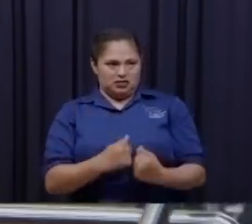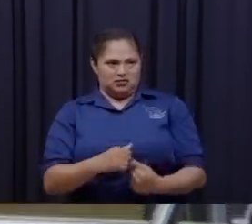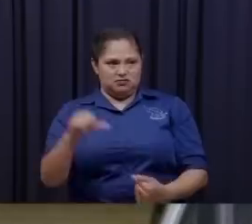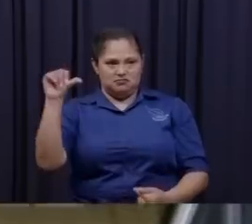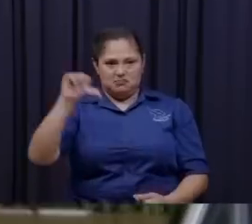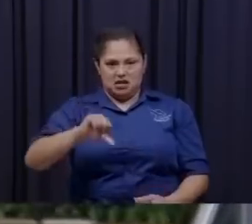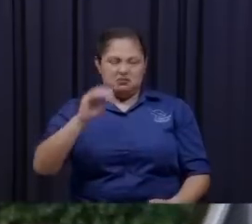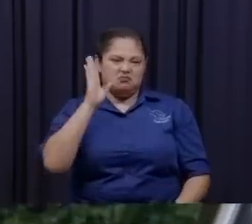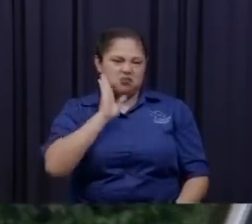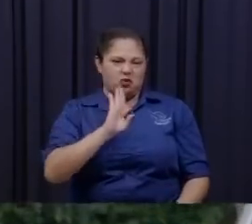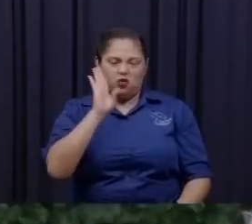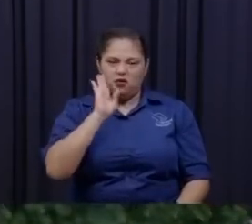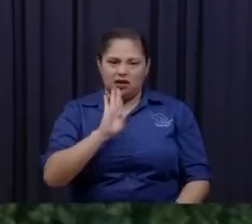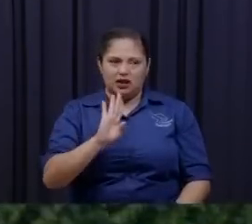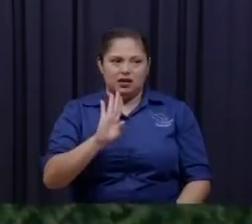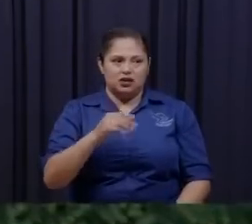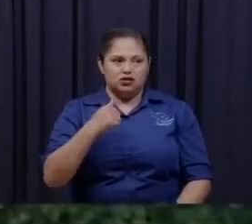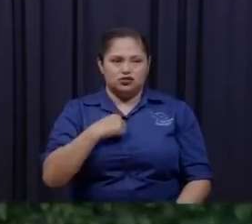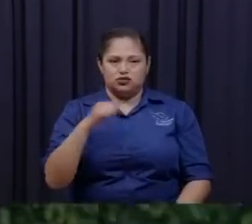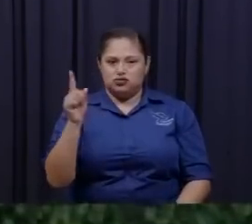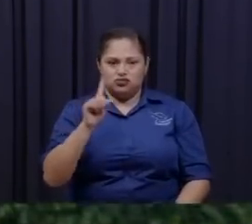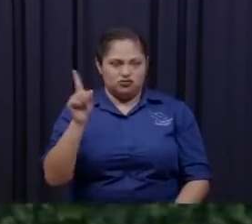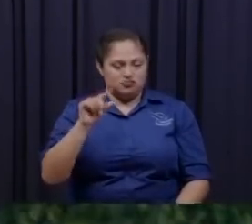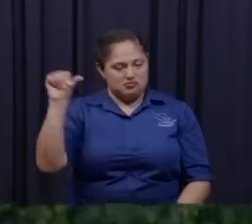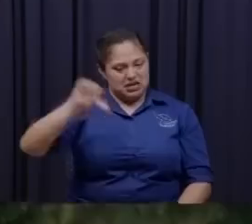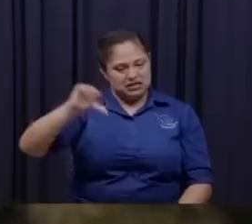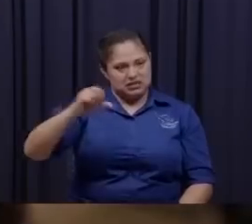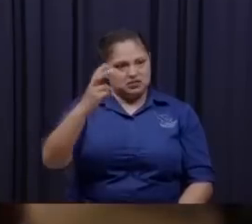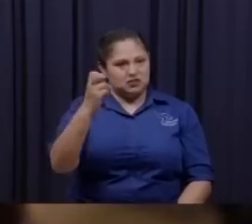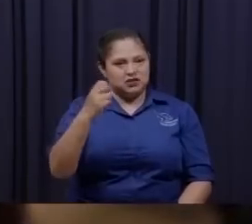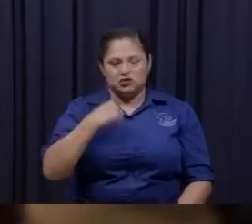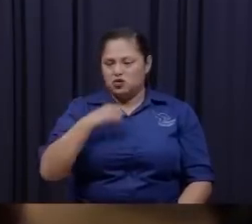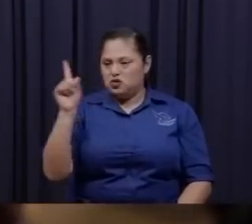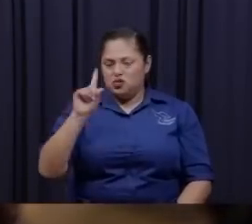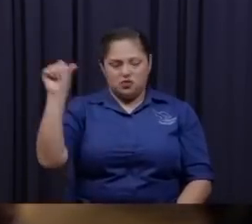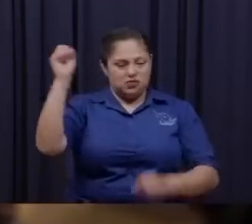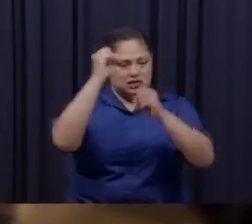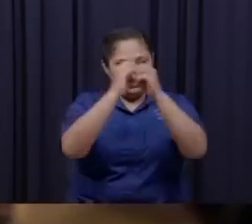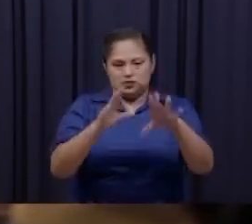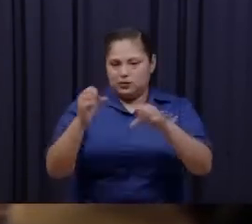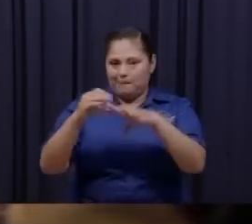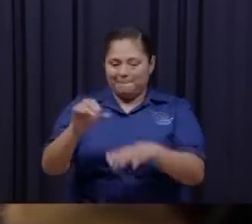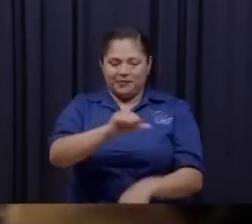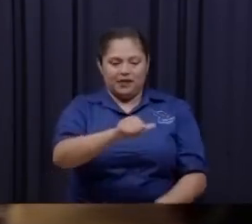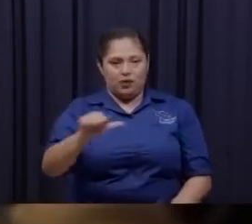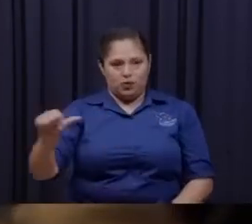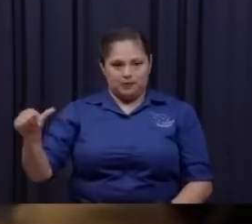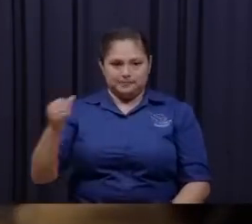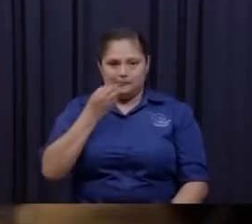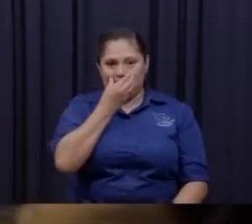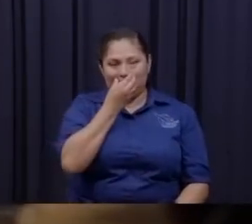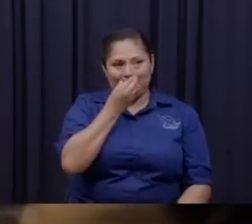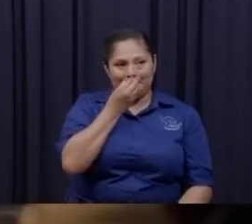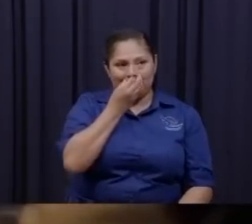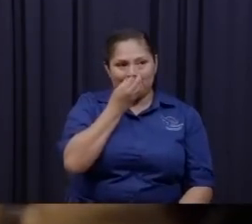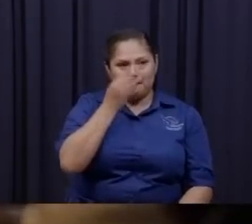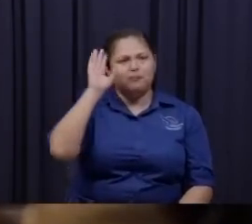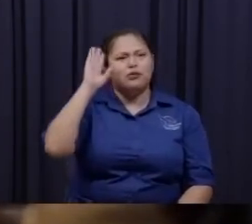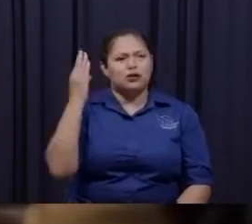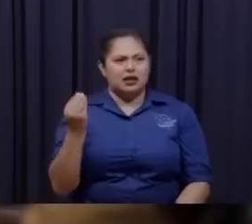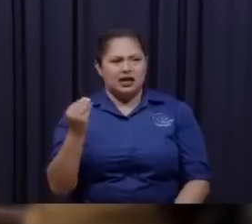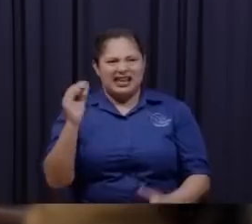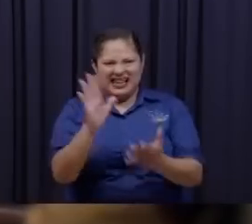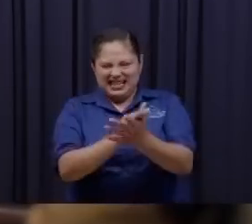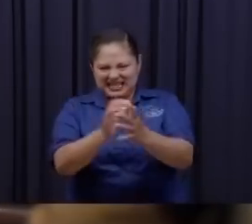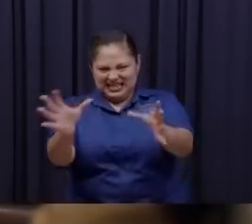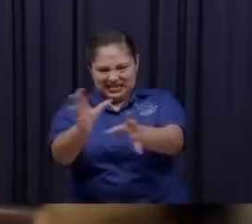su juventud. No la vuelvo a maldecir, no la vuelvo a destruir con agua. ¿Por qué? Le